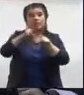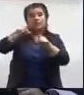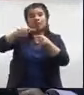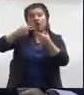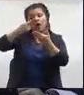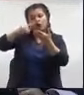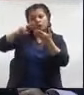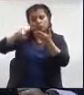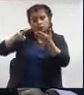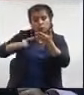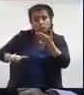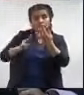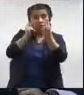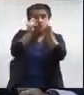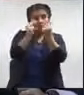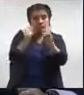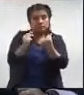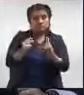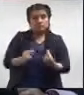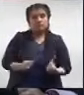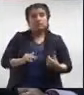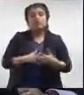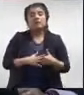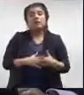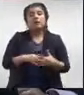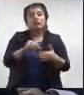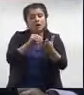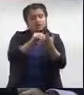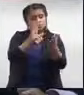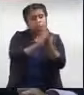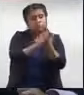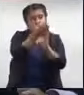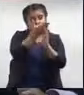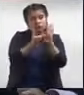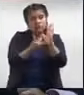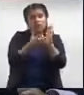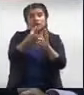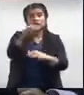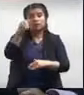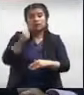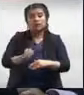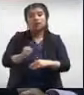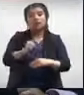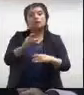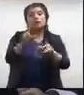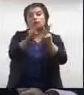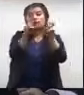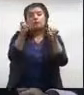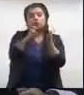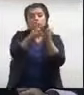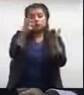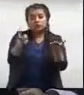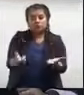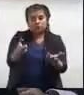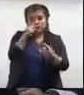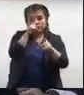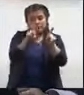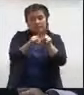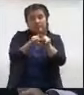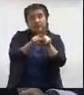la ejecución presupuestaria, de dar cumplimiento a las obligaciones de carácter constitucional e